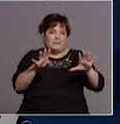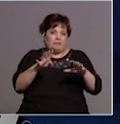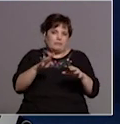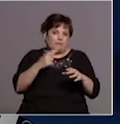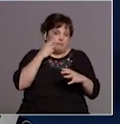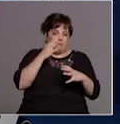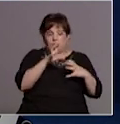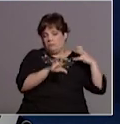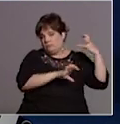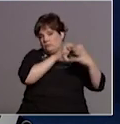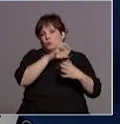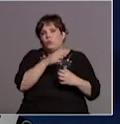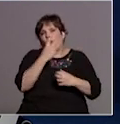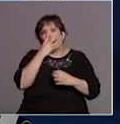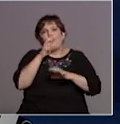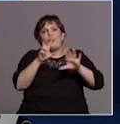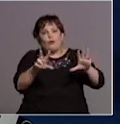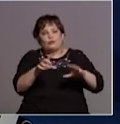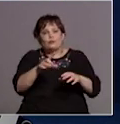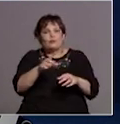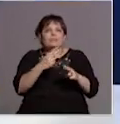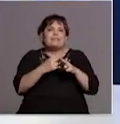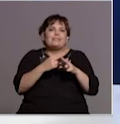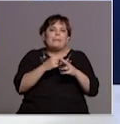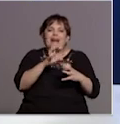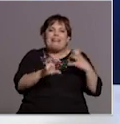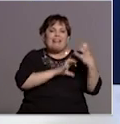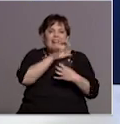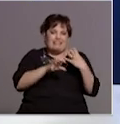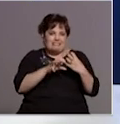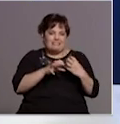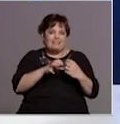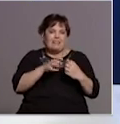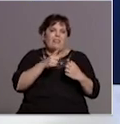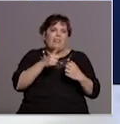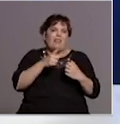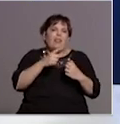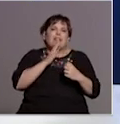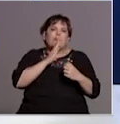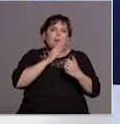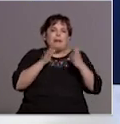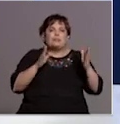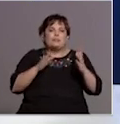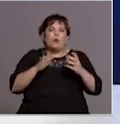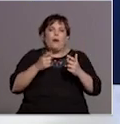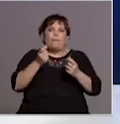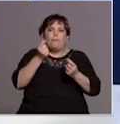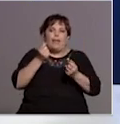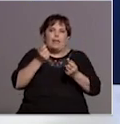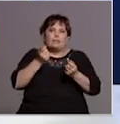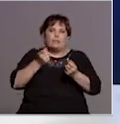más recientemente en el año 2008 con la famosa crisis de las 'hipotecas basura' que se inició en eeuu y se